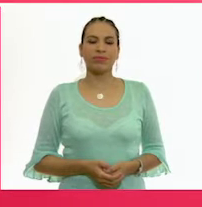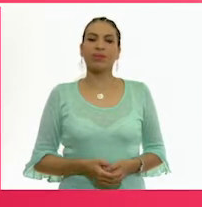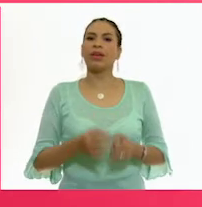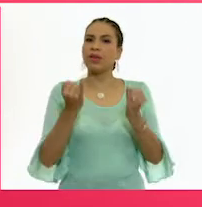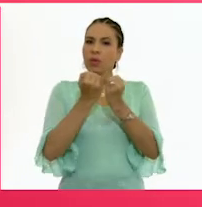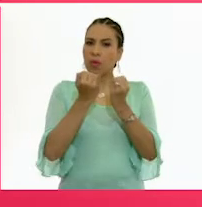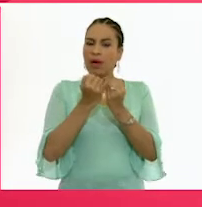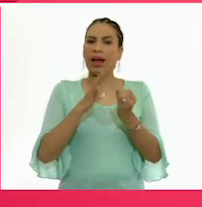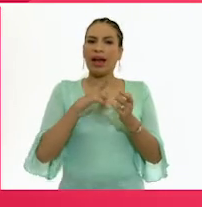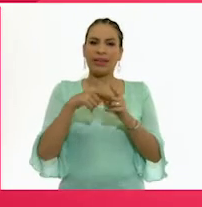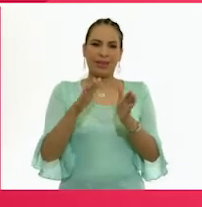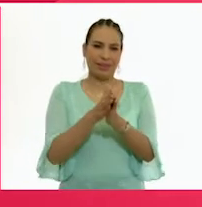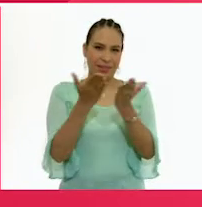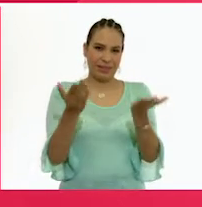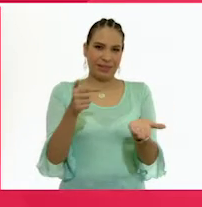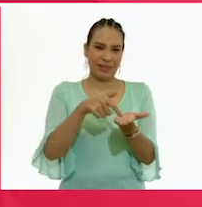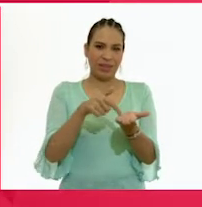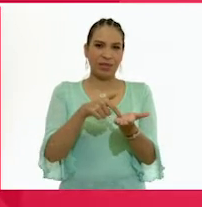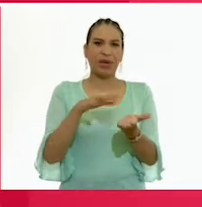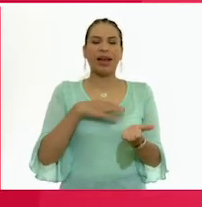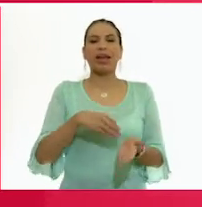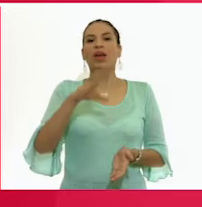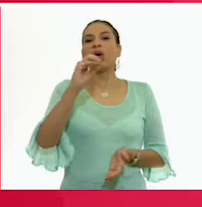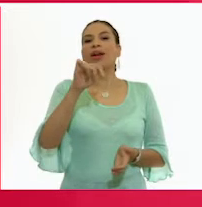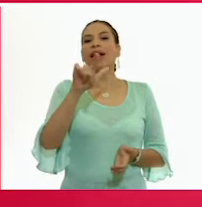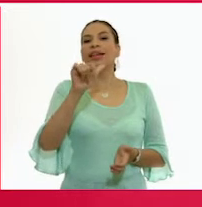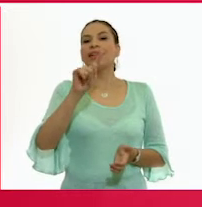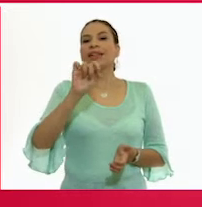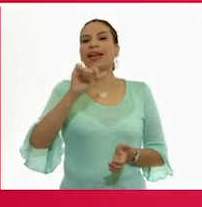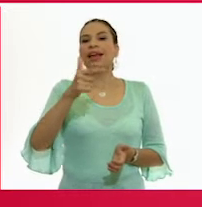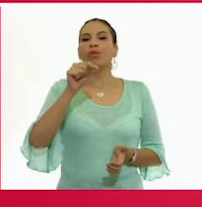También puedes encontrar los libros de texto en la página